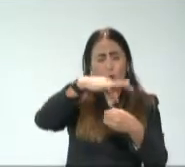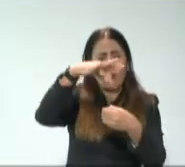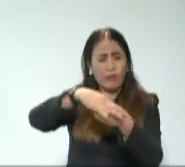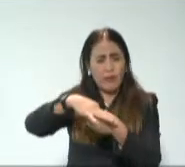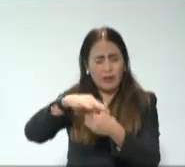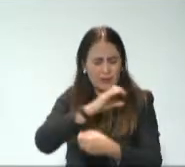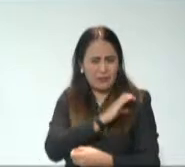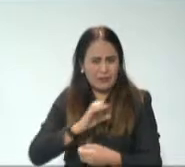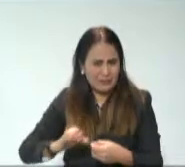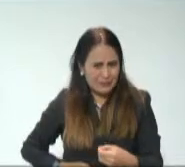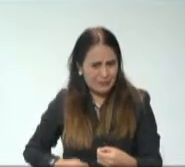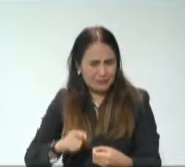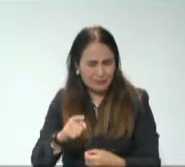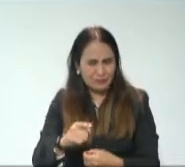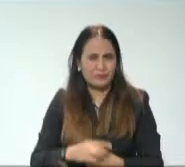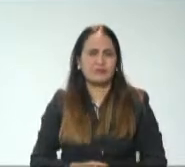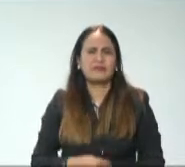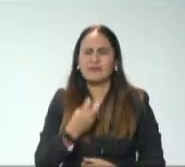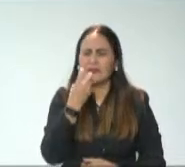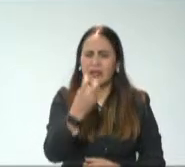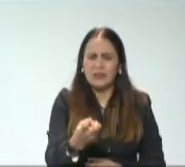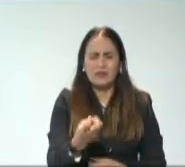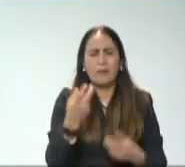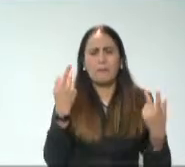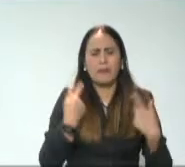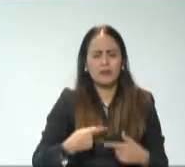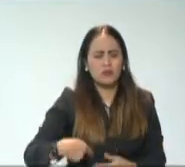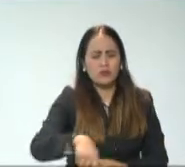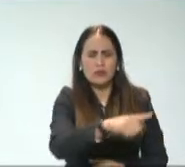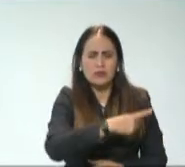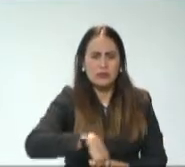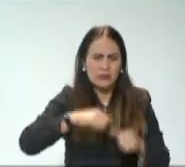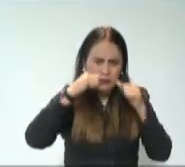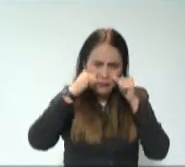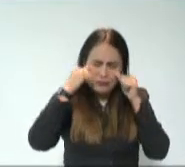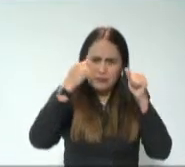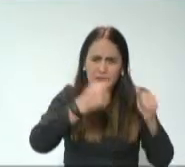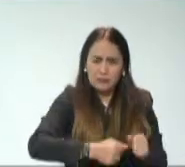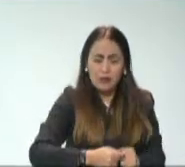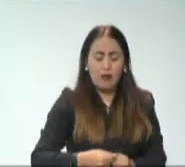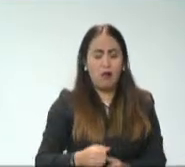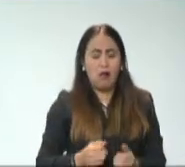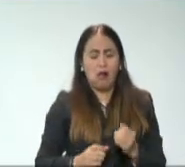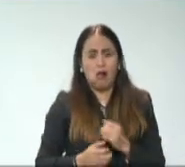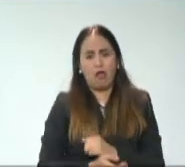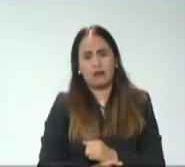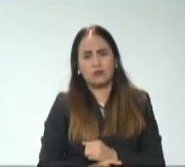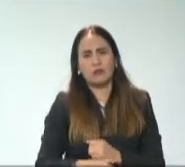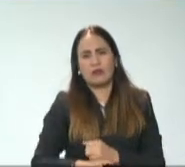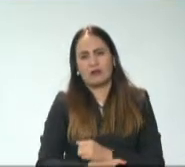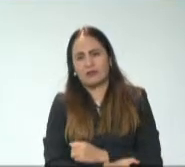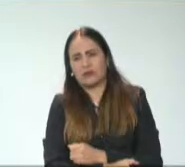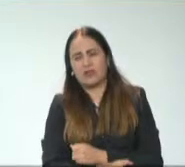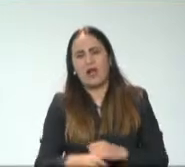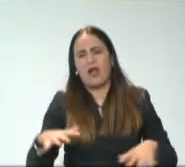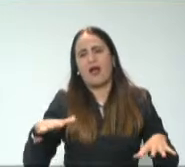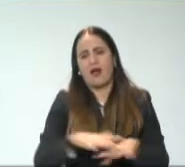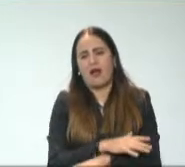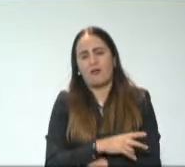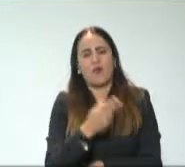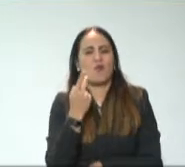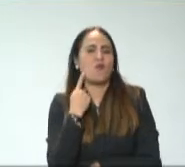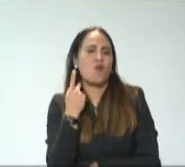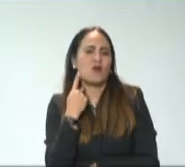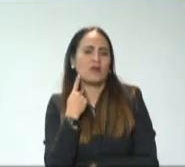buscar que esas apoyos que se tienen que seguir dando no se politic porque puede haber eh una